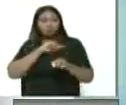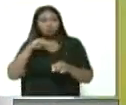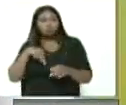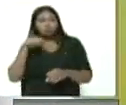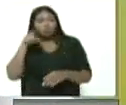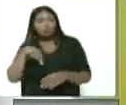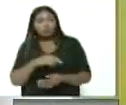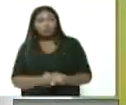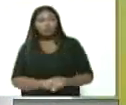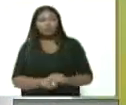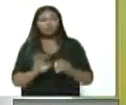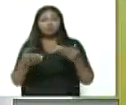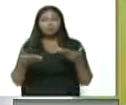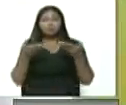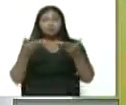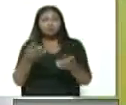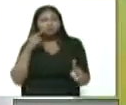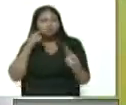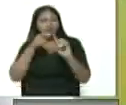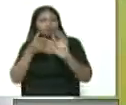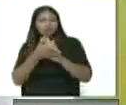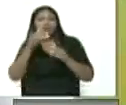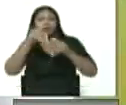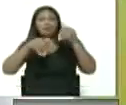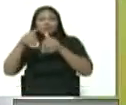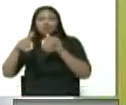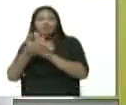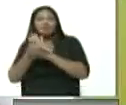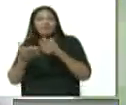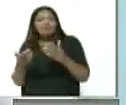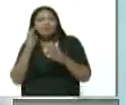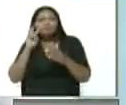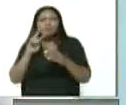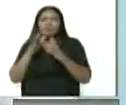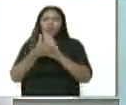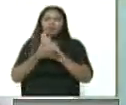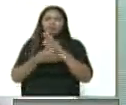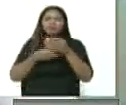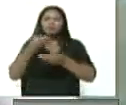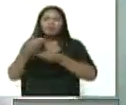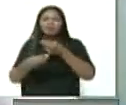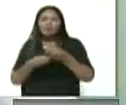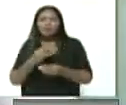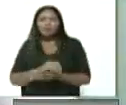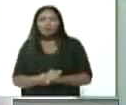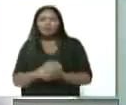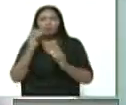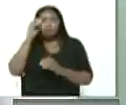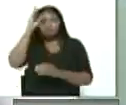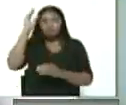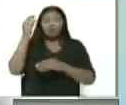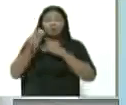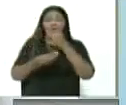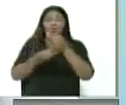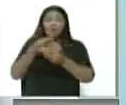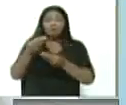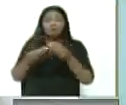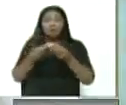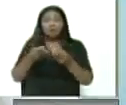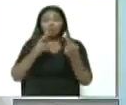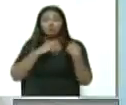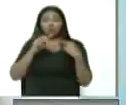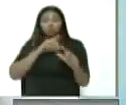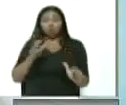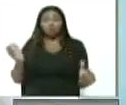cuando se le da la definición de mis elecciones tiene que ver un poco la magnitud de los cargos que